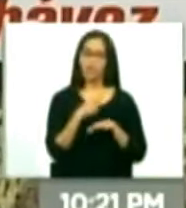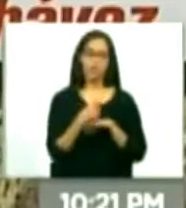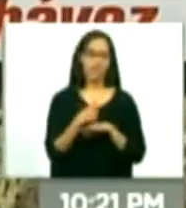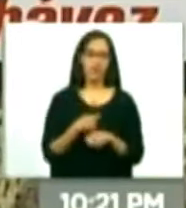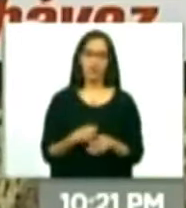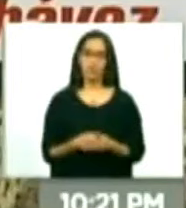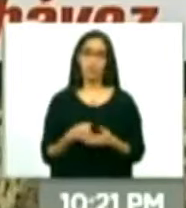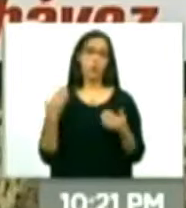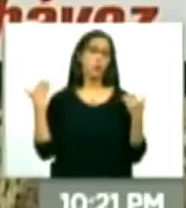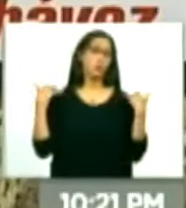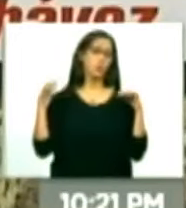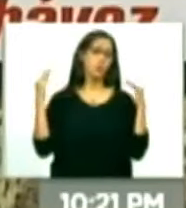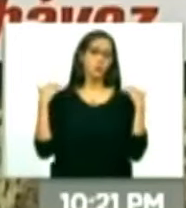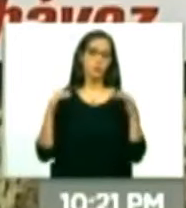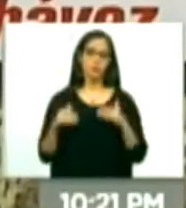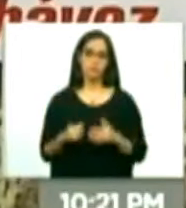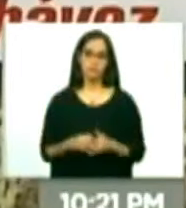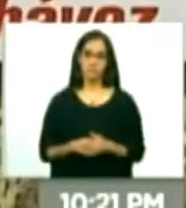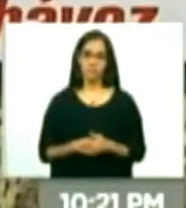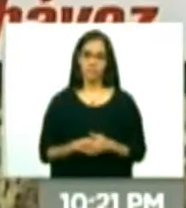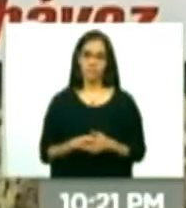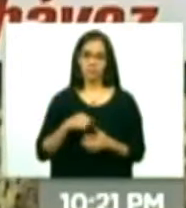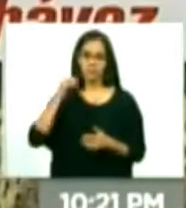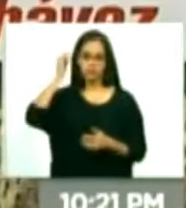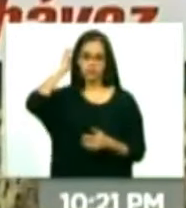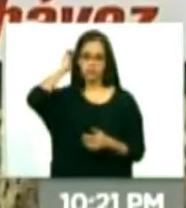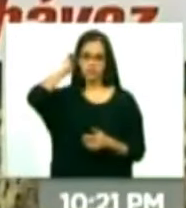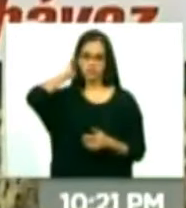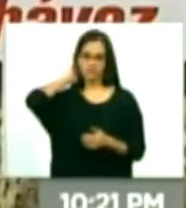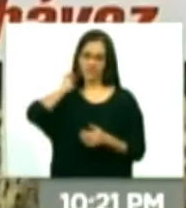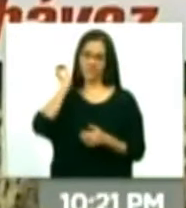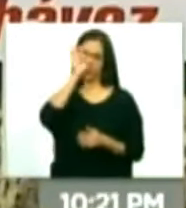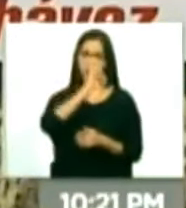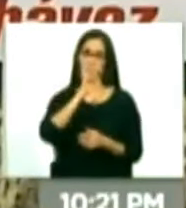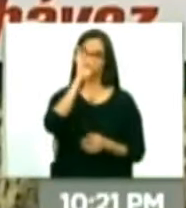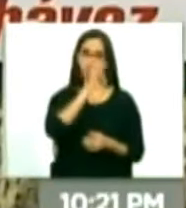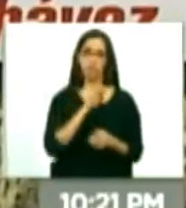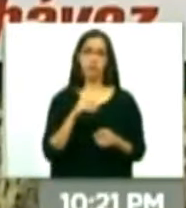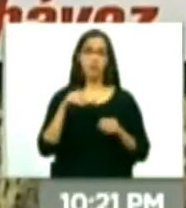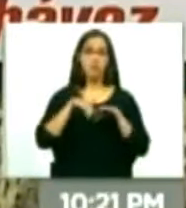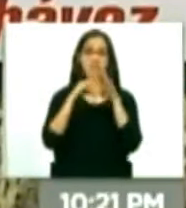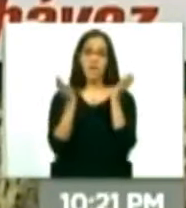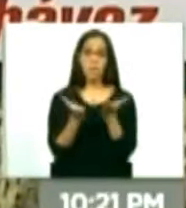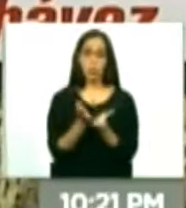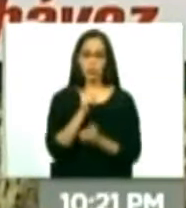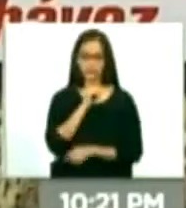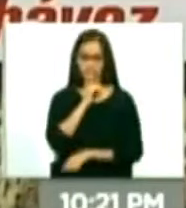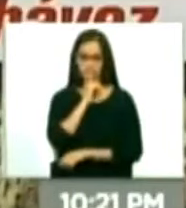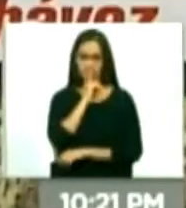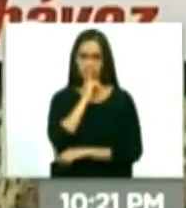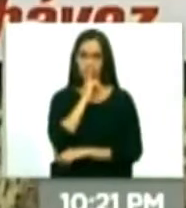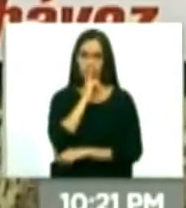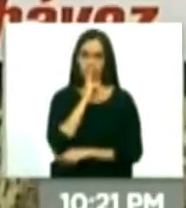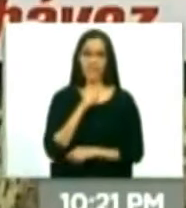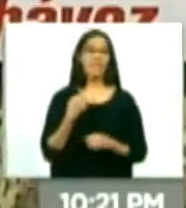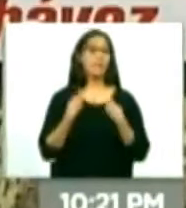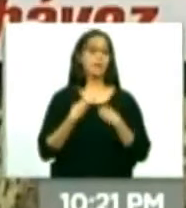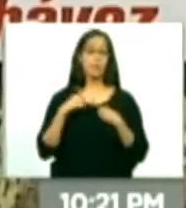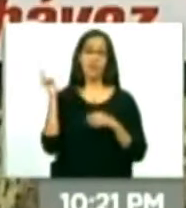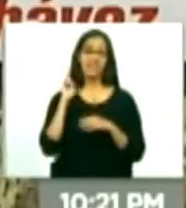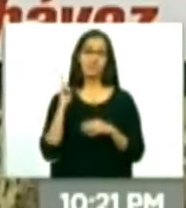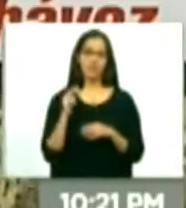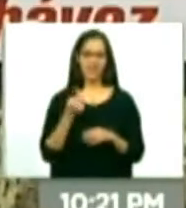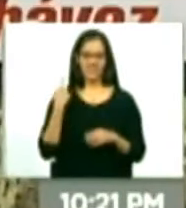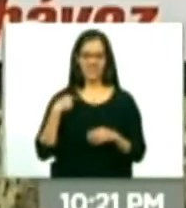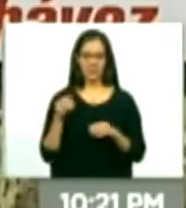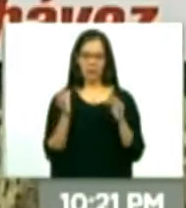hace tiempo. Está descompuesto y el mundo no dice nada. Están preocupados por Venezuela y tenemos a Colombia